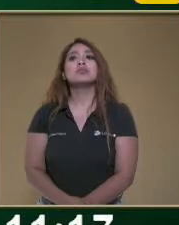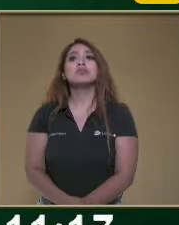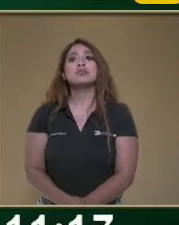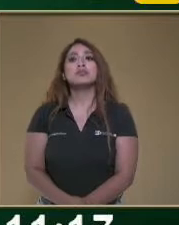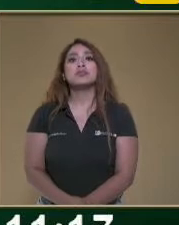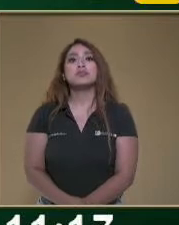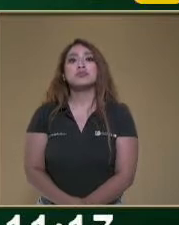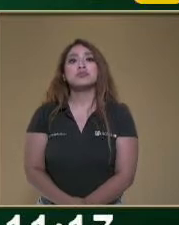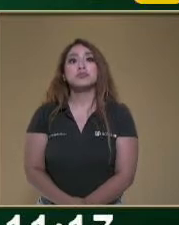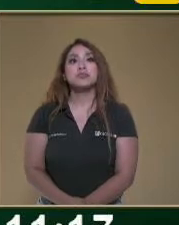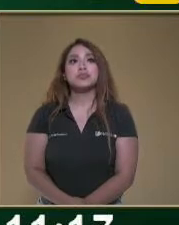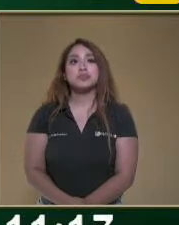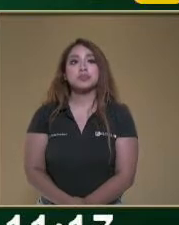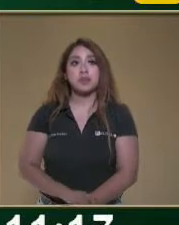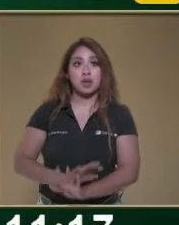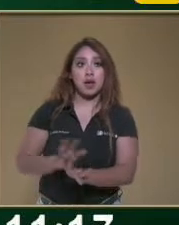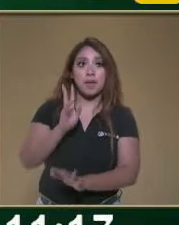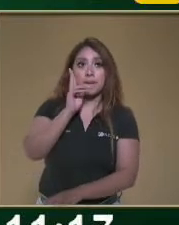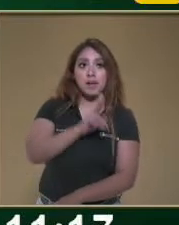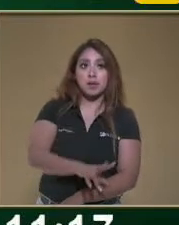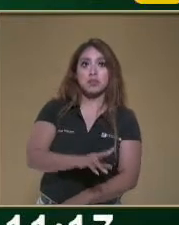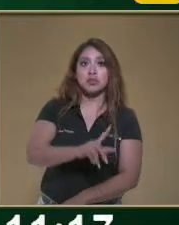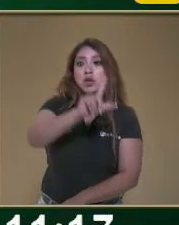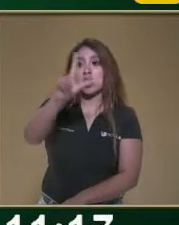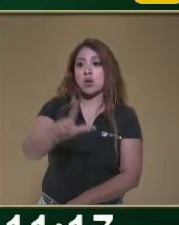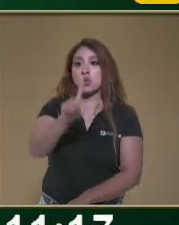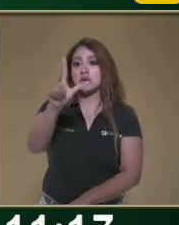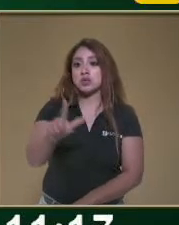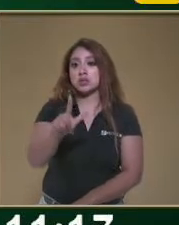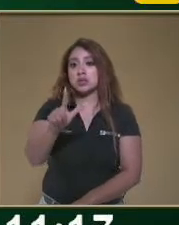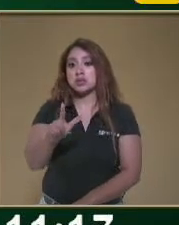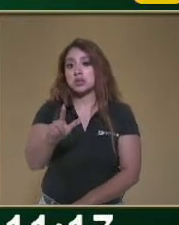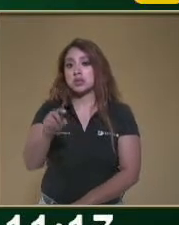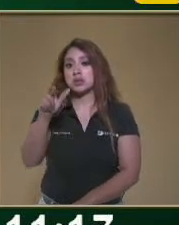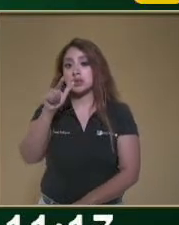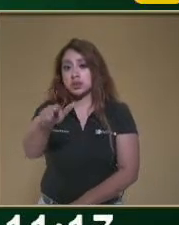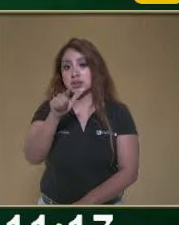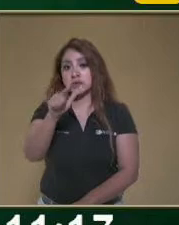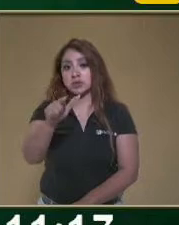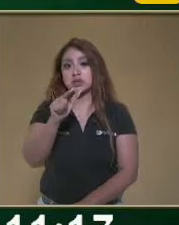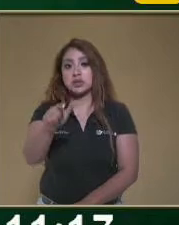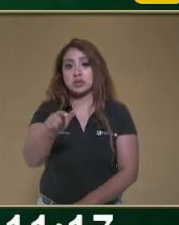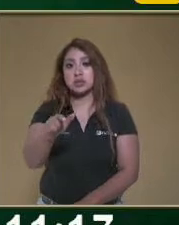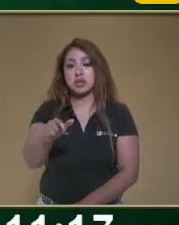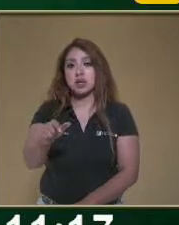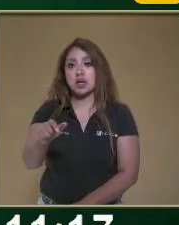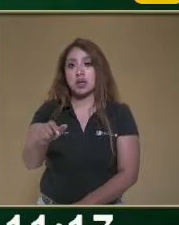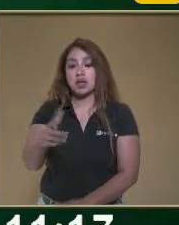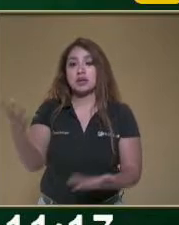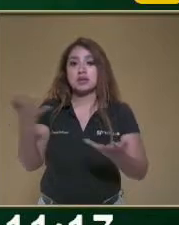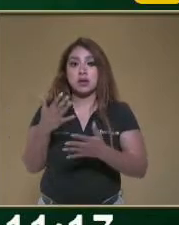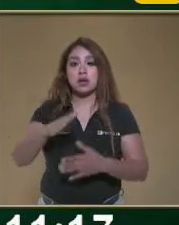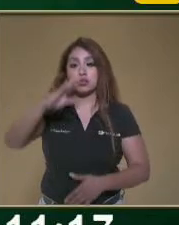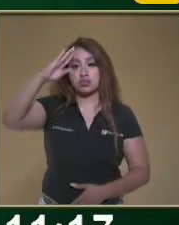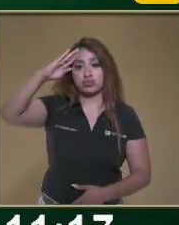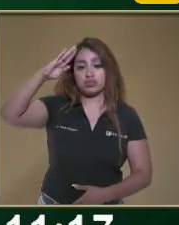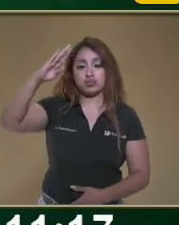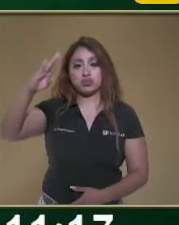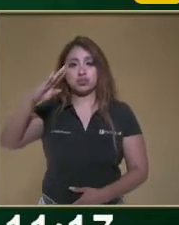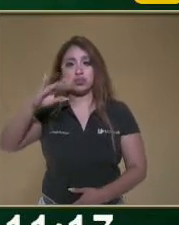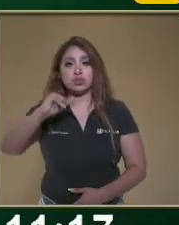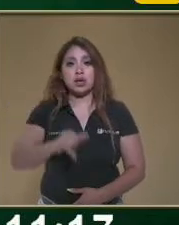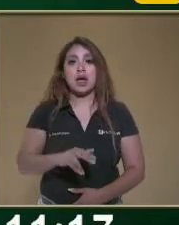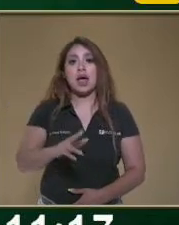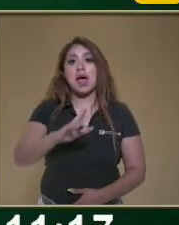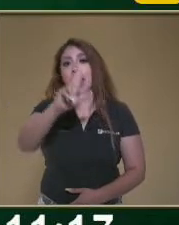entonces ahí vemos que, por ejemplo, el lunes 17 realizaron los honores a la bandera. El martes 18 tuvieron